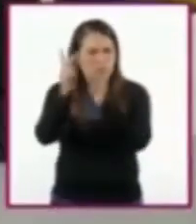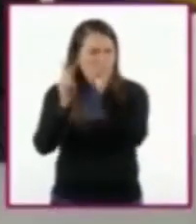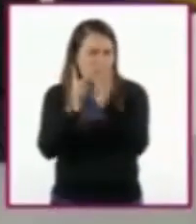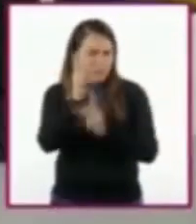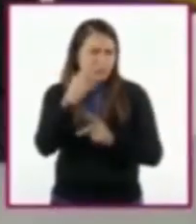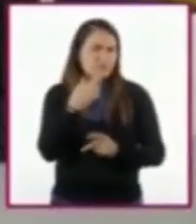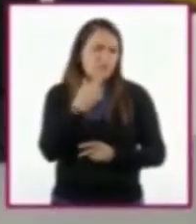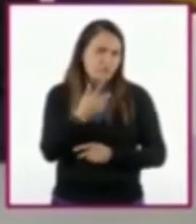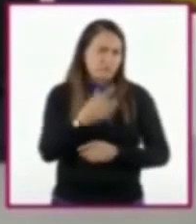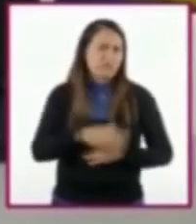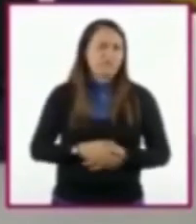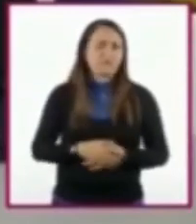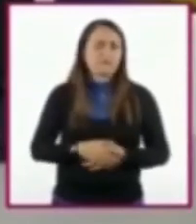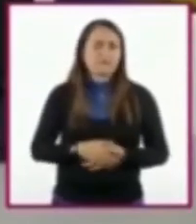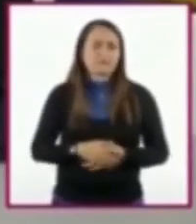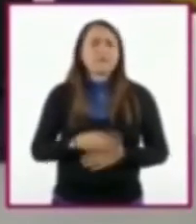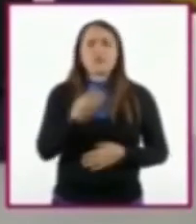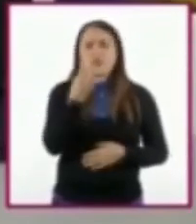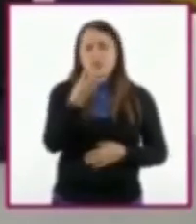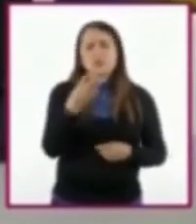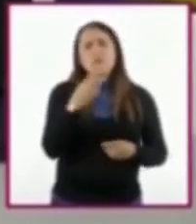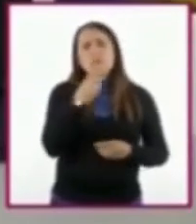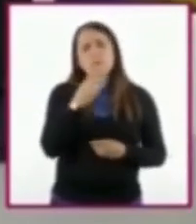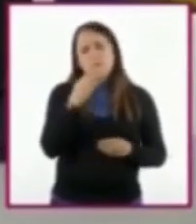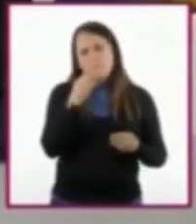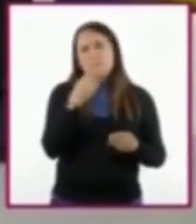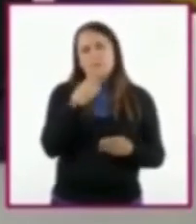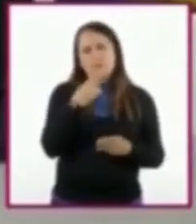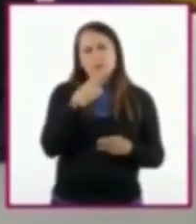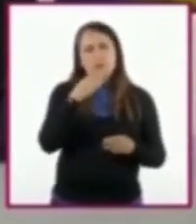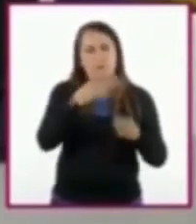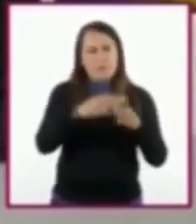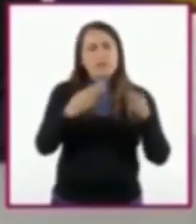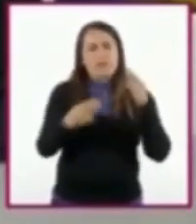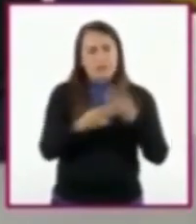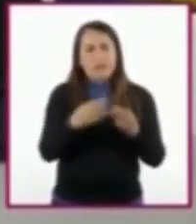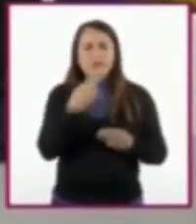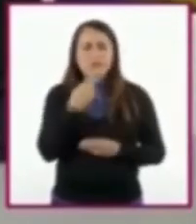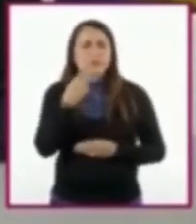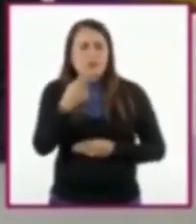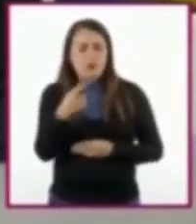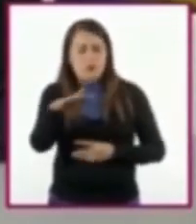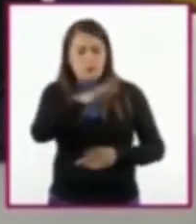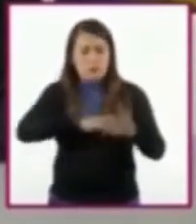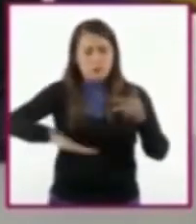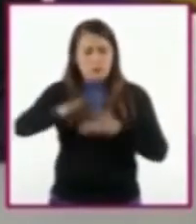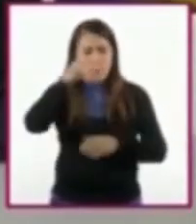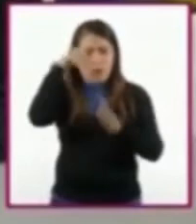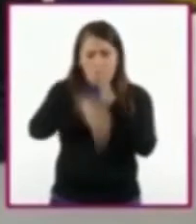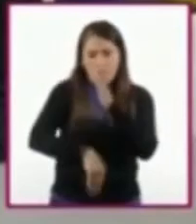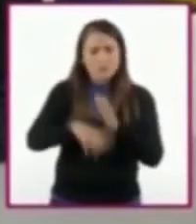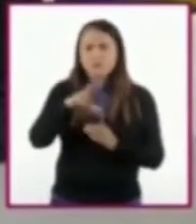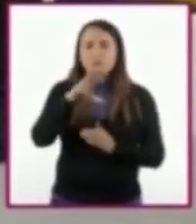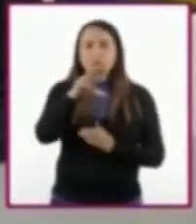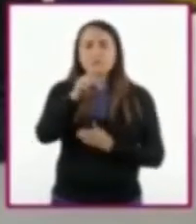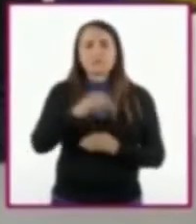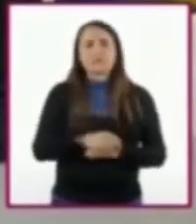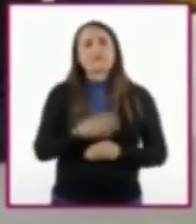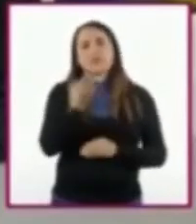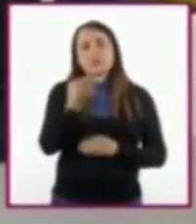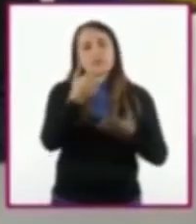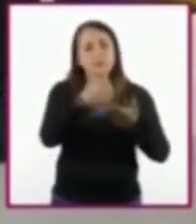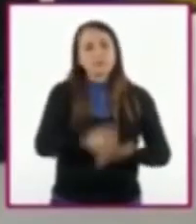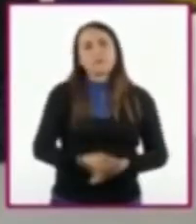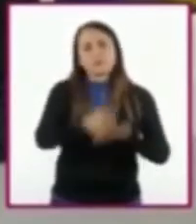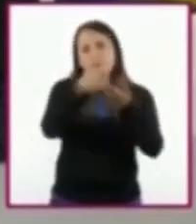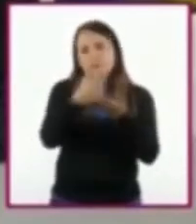Existen alternativas de uso de materiales en la construcción para no contaminar el medio ambiente, y estas contribuyen a minimizar los daños